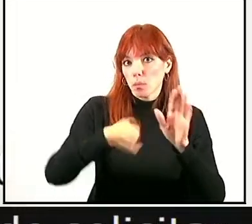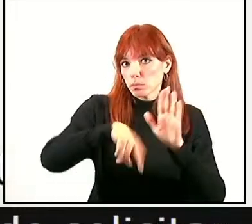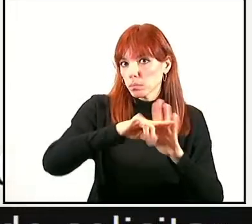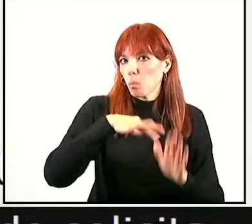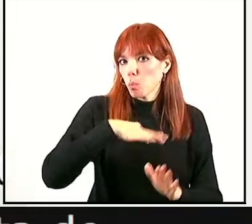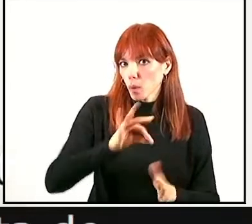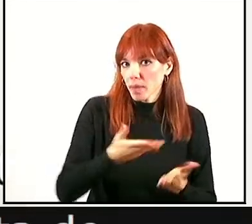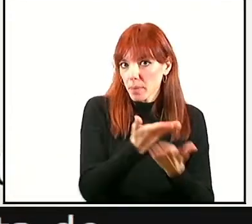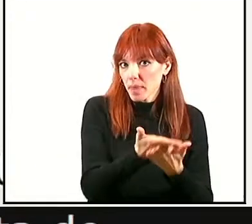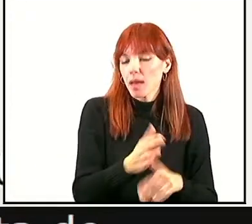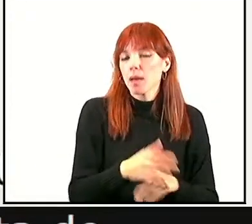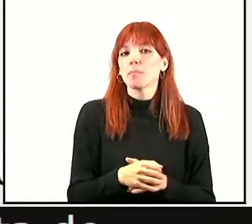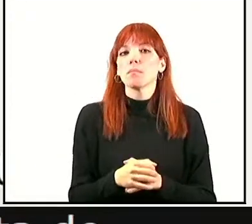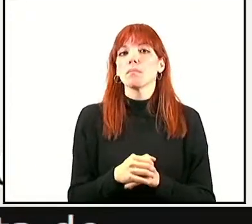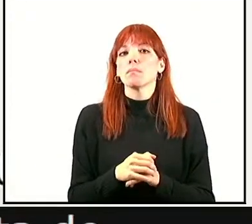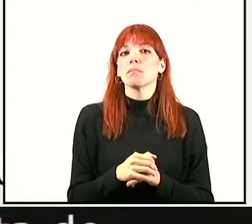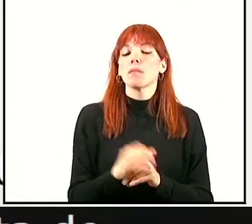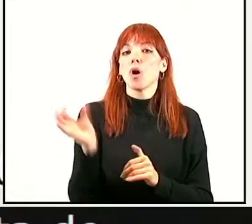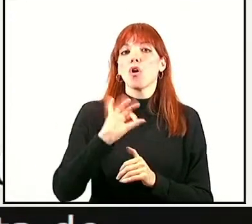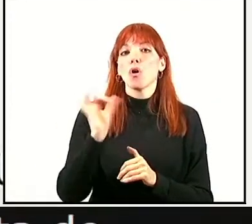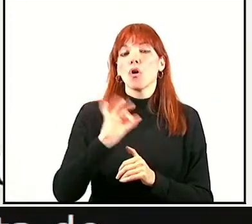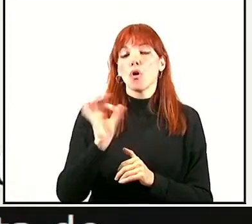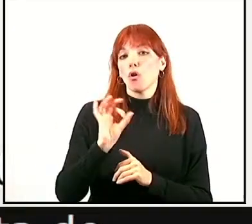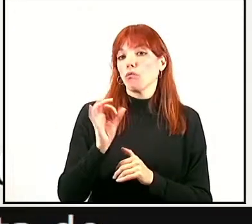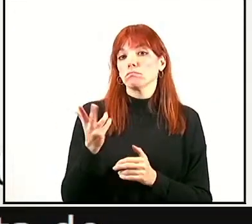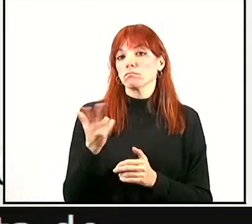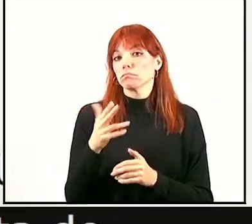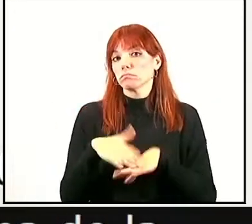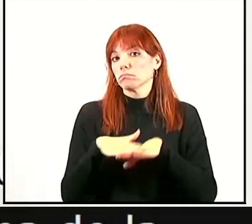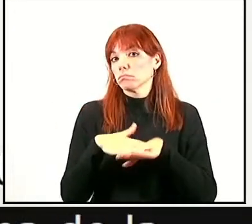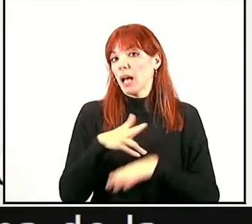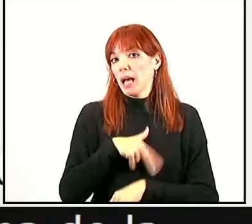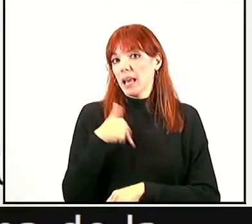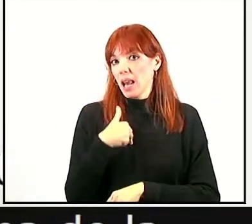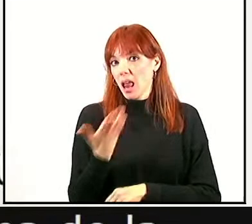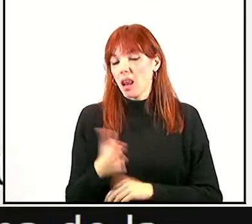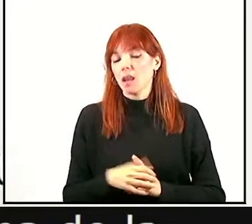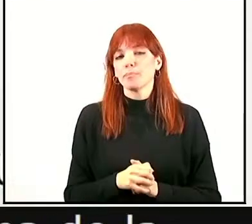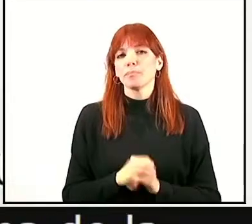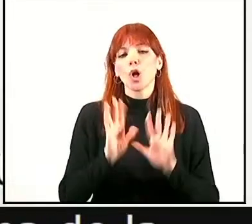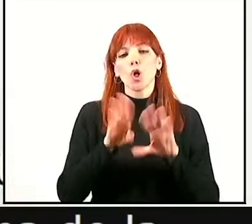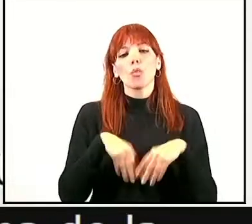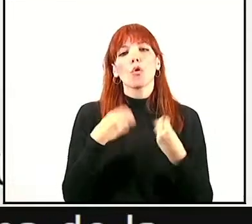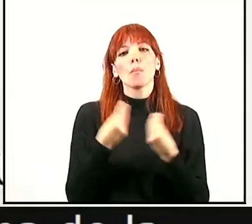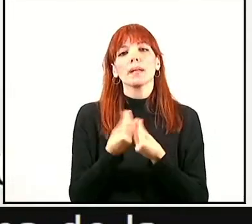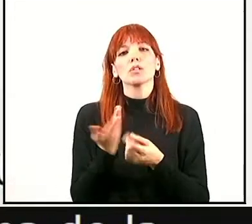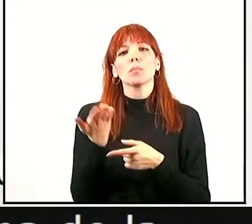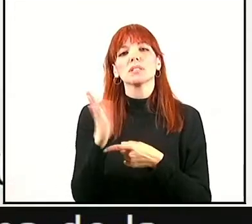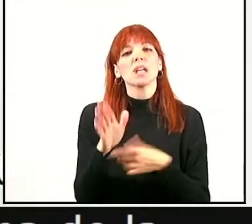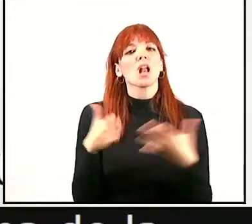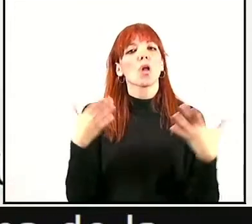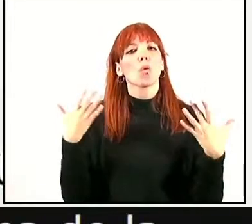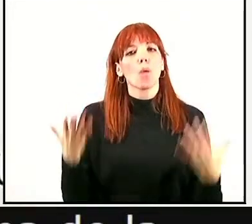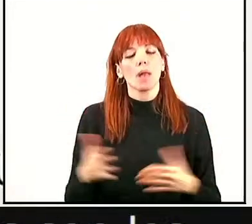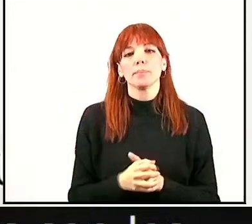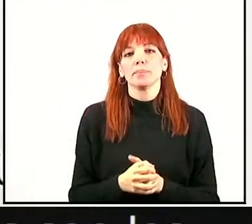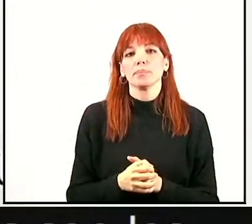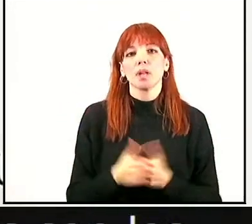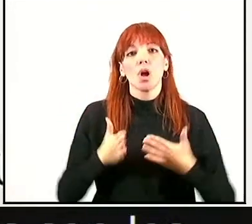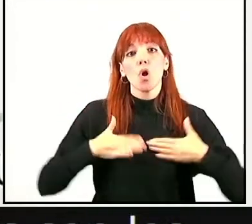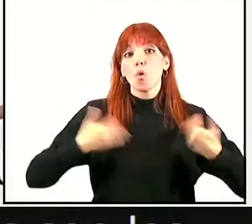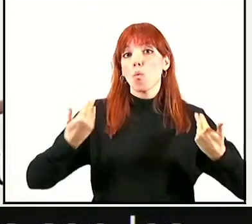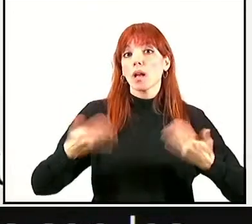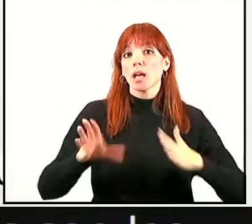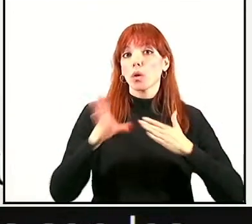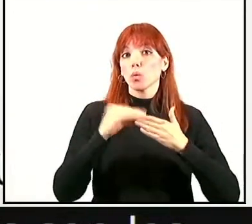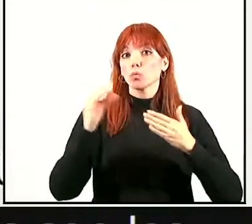puede solicitar en el sistema de la Administración General del Estado. ¿Cuáles son los documentos que se debe presentar? Cualquier usuario